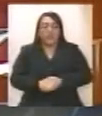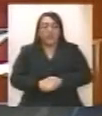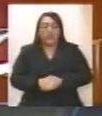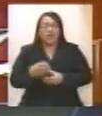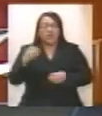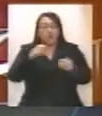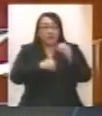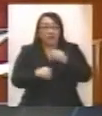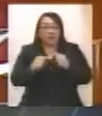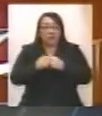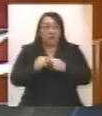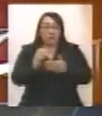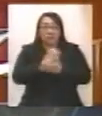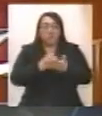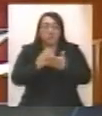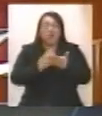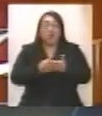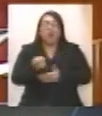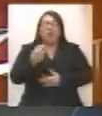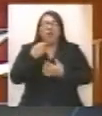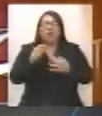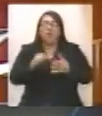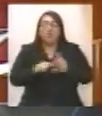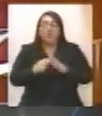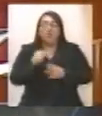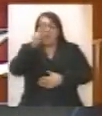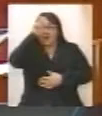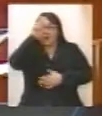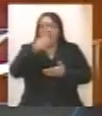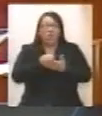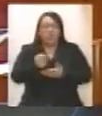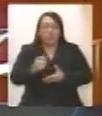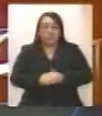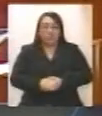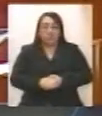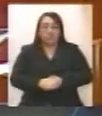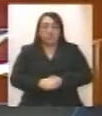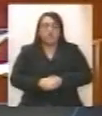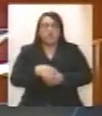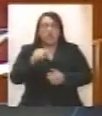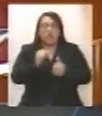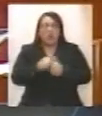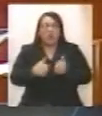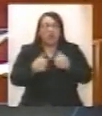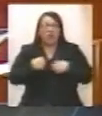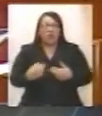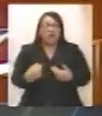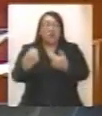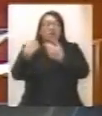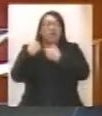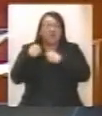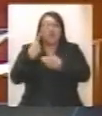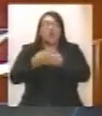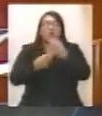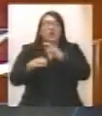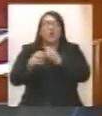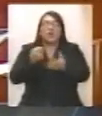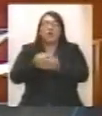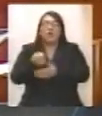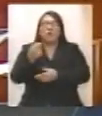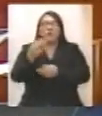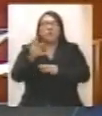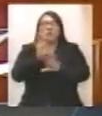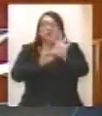implementará la Central de Compras Públicas, Perú Compras, el cual podrá encargarse de la realización de procesos